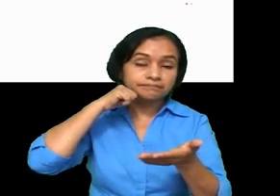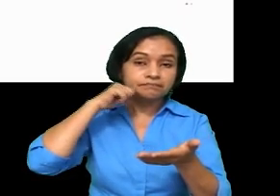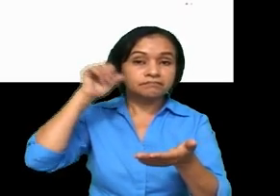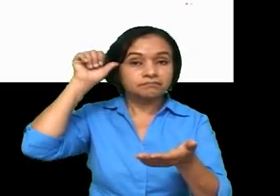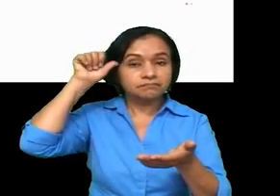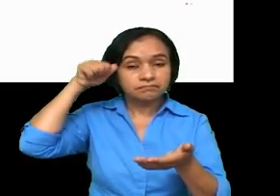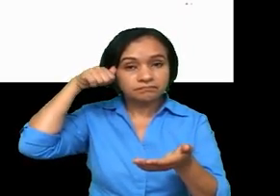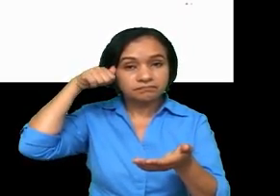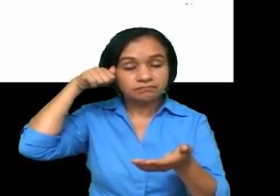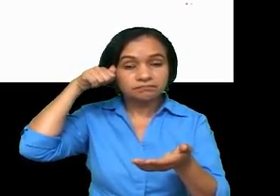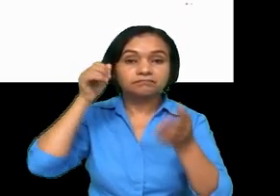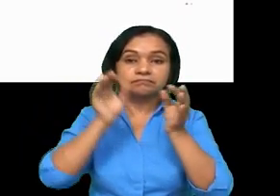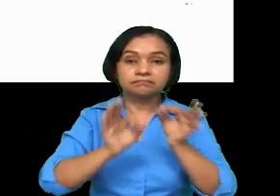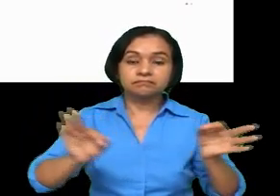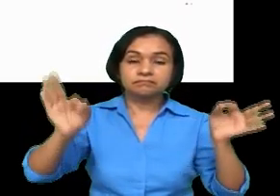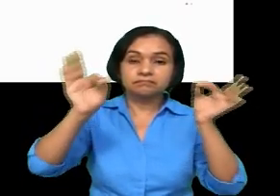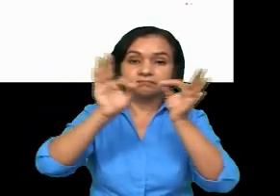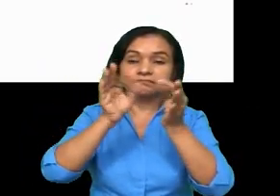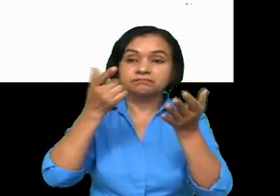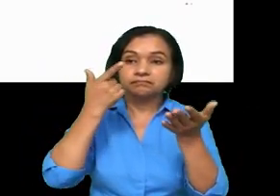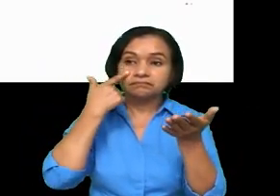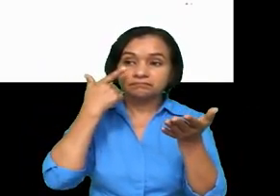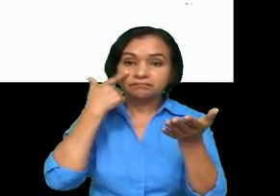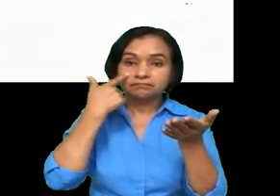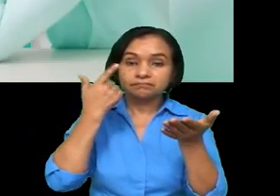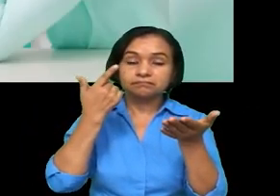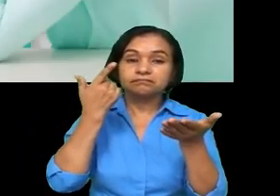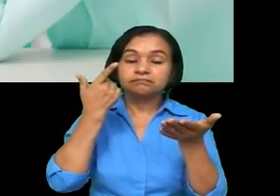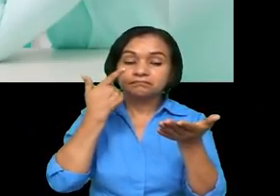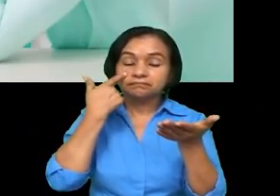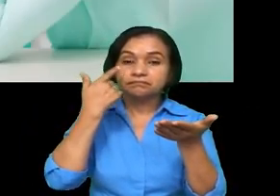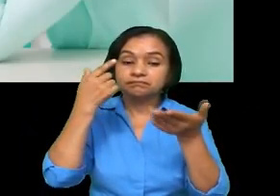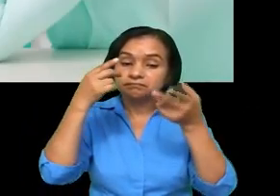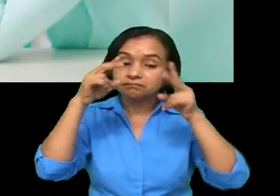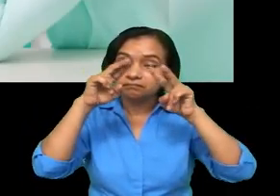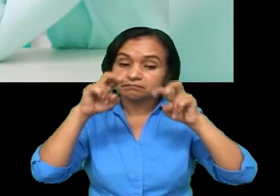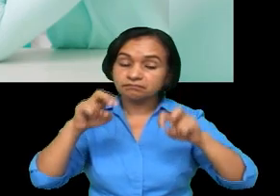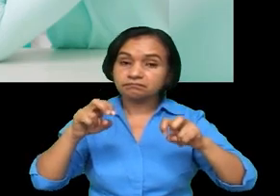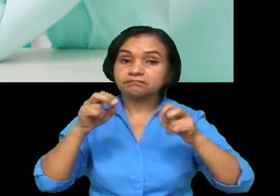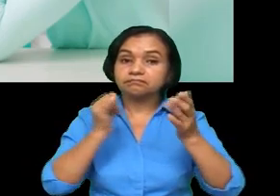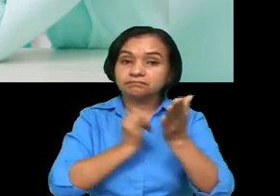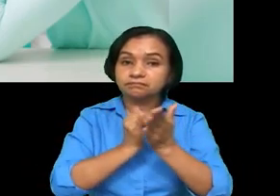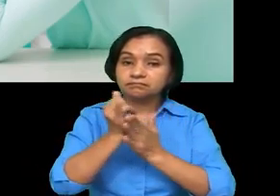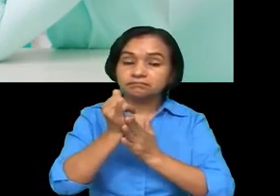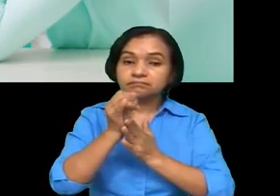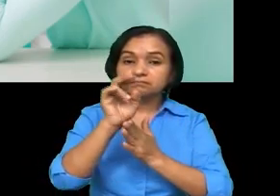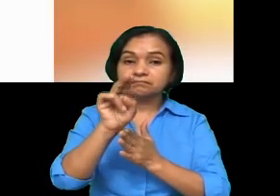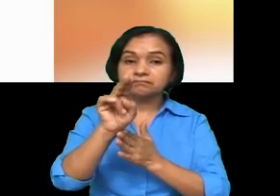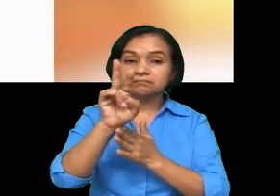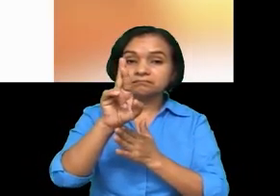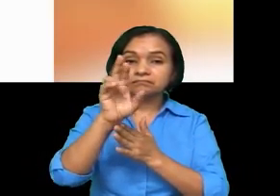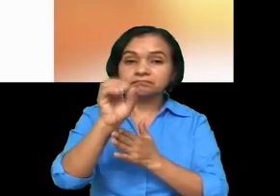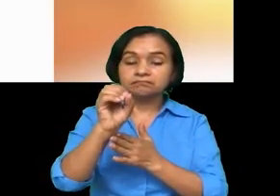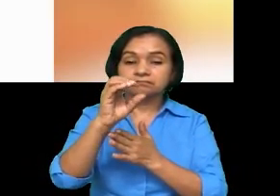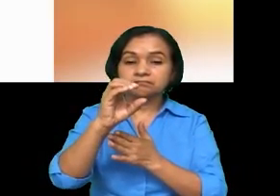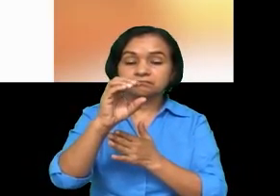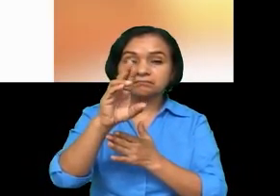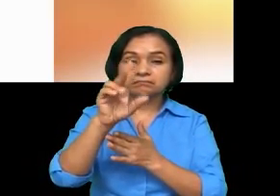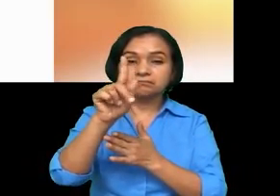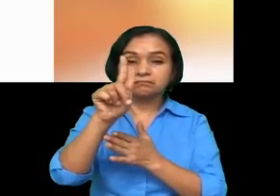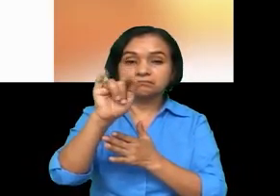orina. Lo ideal, el estándar de oro de la infección de vías urinarias para el diagnóstico es el urocultivo. O sea, sin embargo,